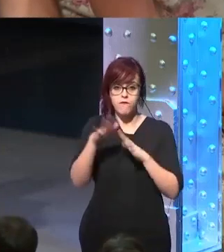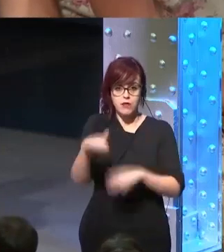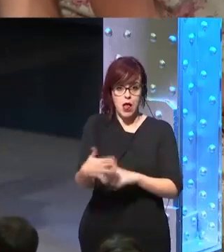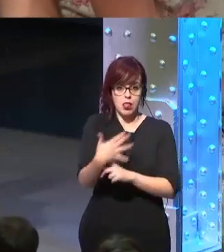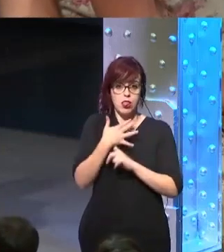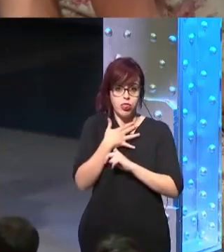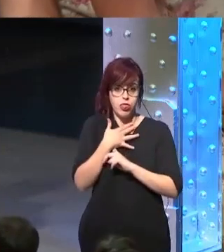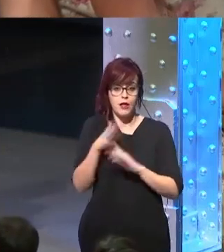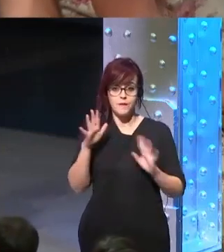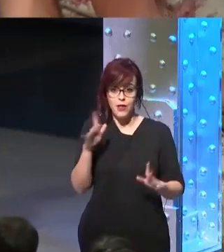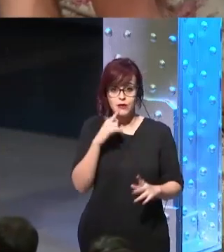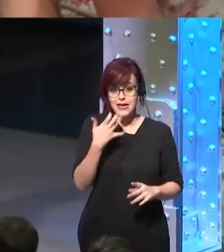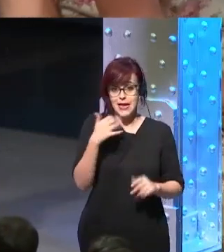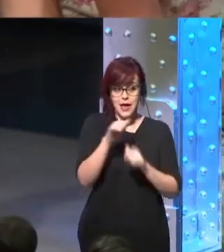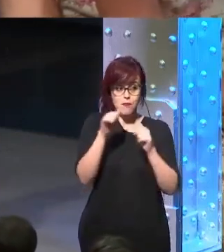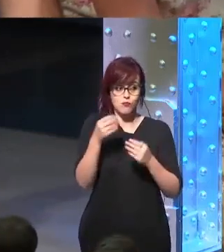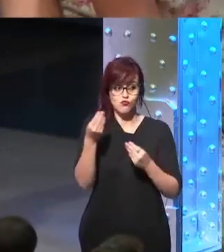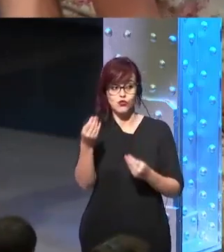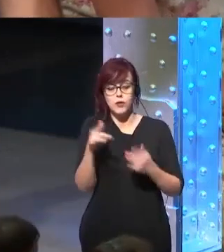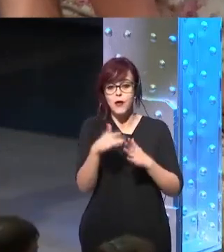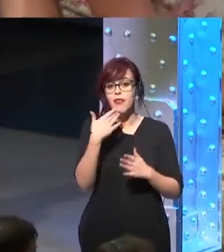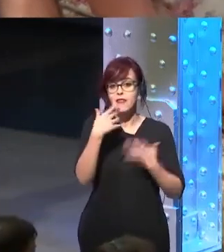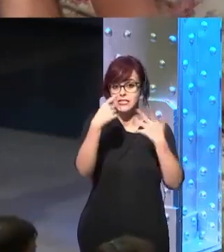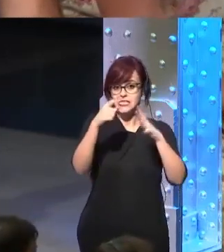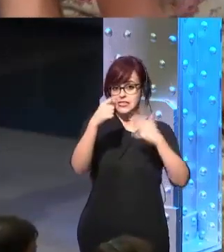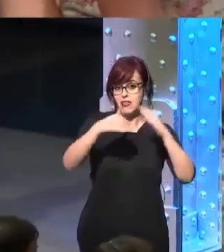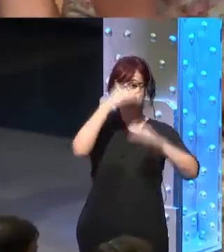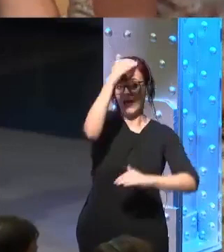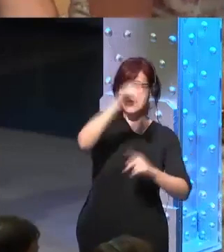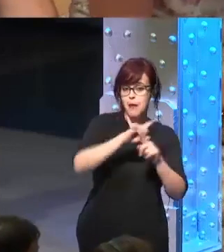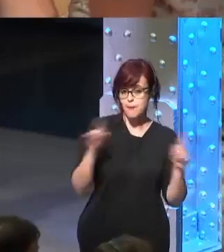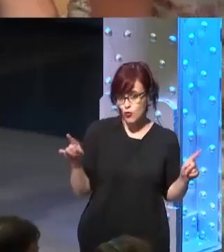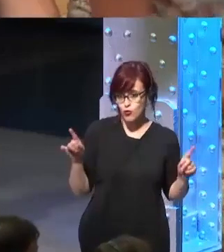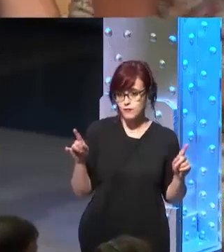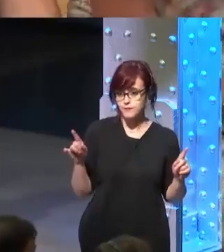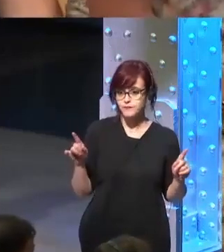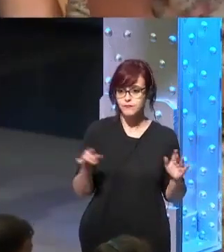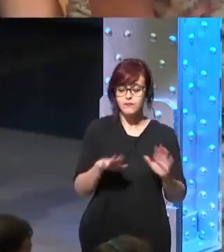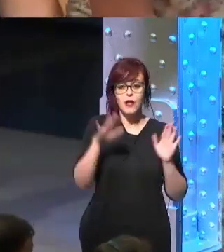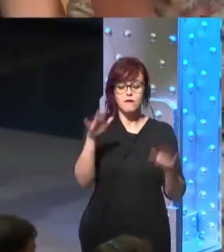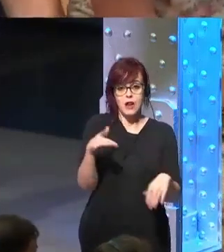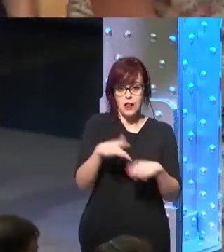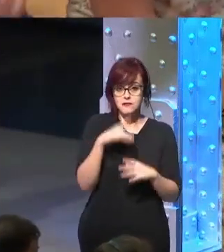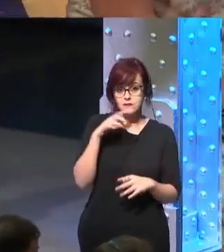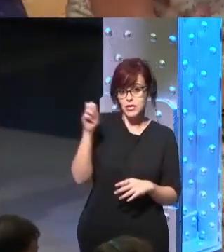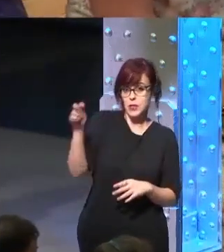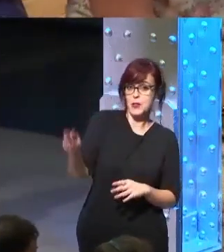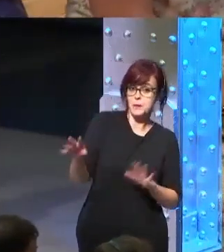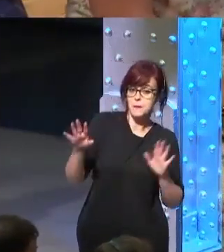caso, tampoco muchos por encima de los 60. Es decir, estás totalmente en lo cierto,